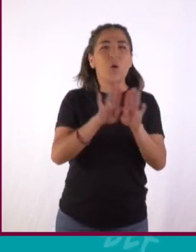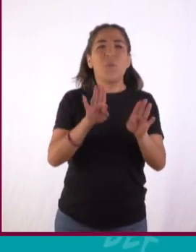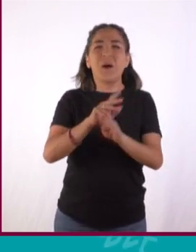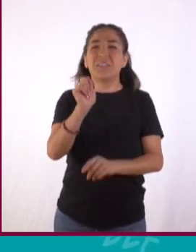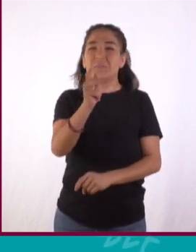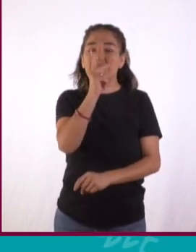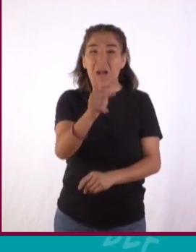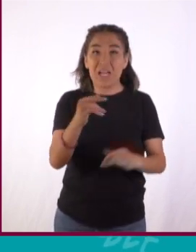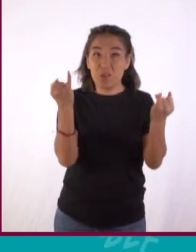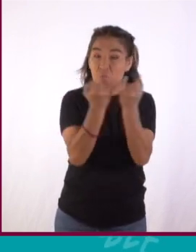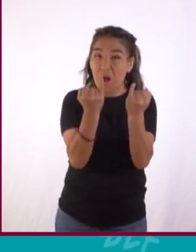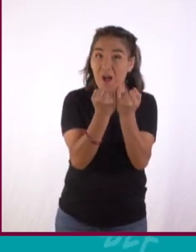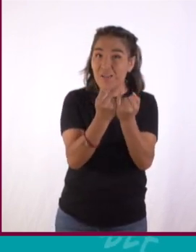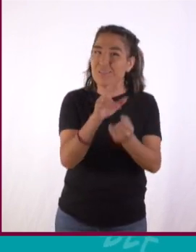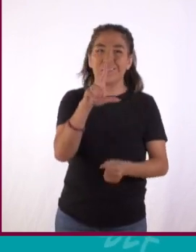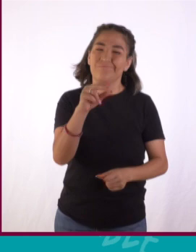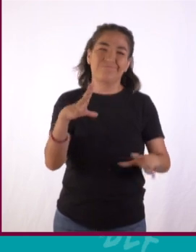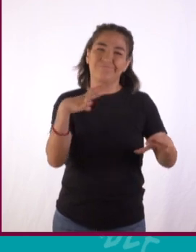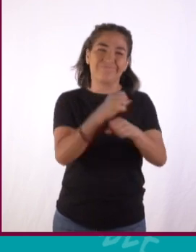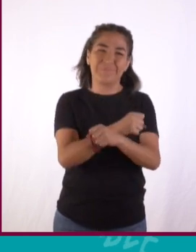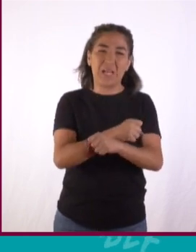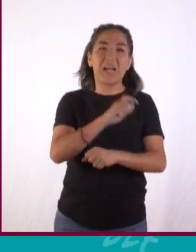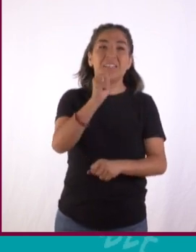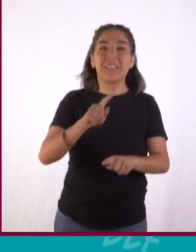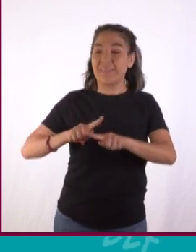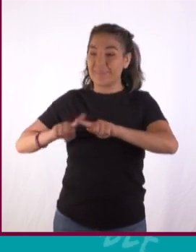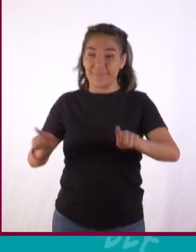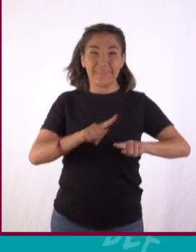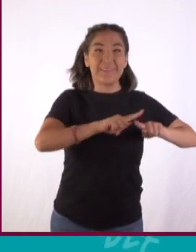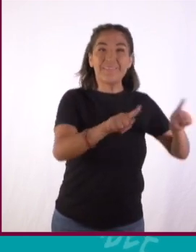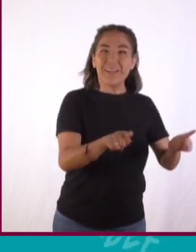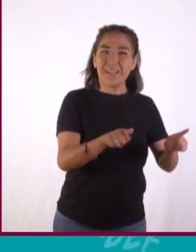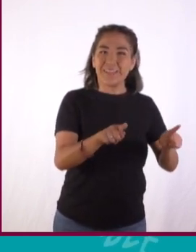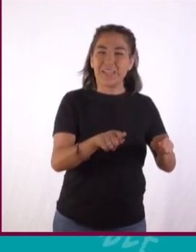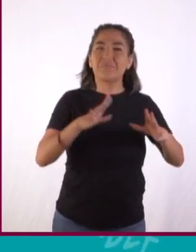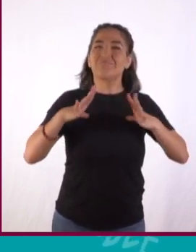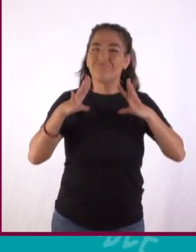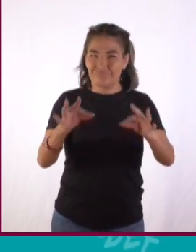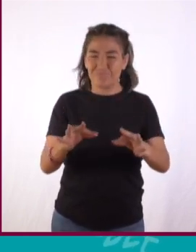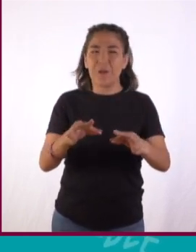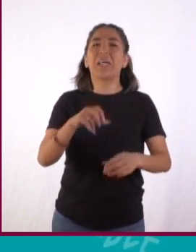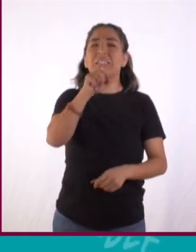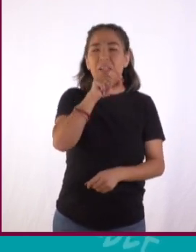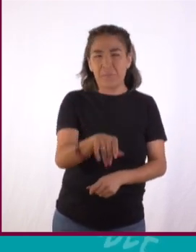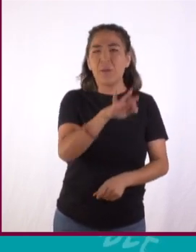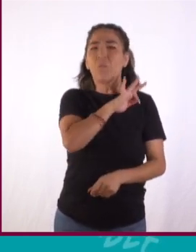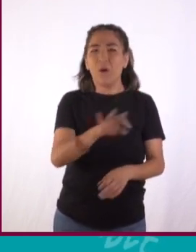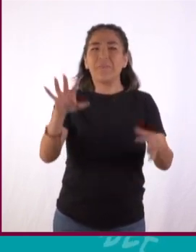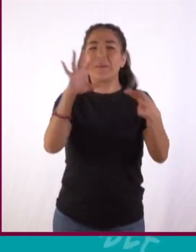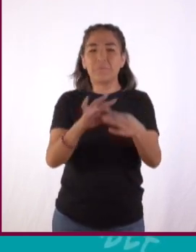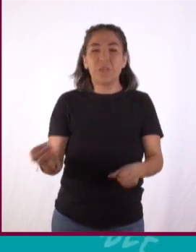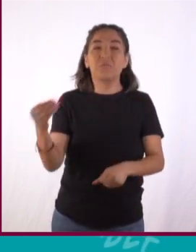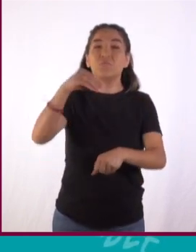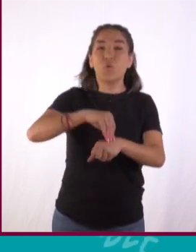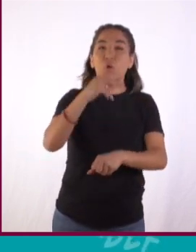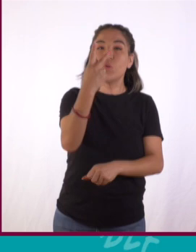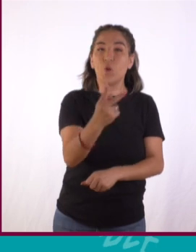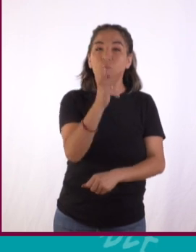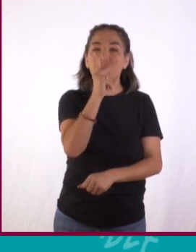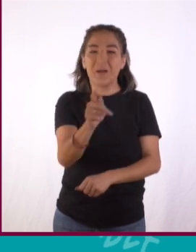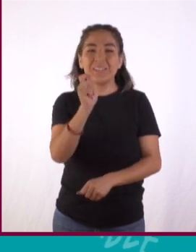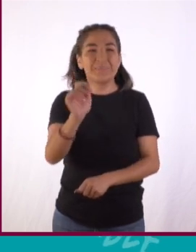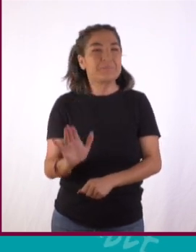el origen de ambas palabras no es común, sino que cada una surgió de manera independiente. También podríamos agregar